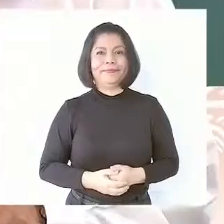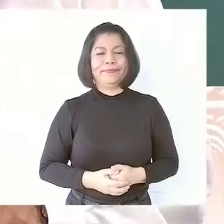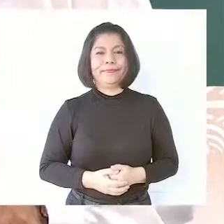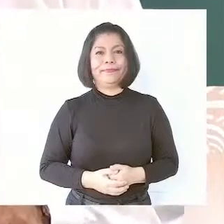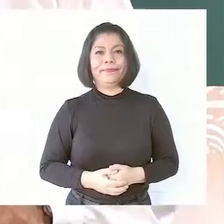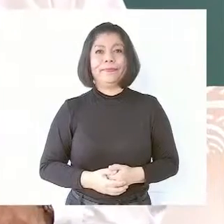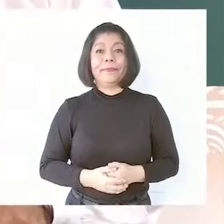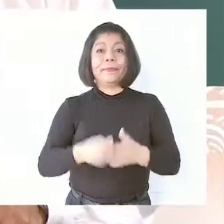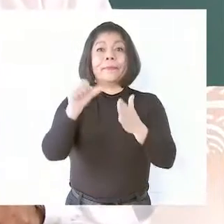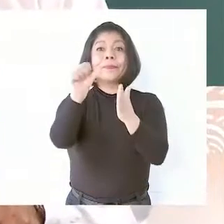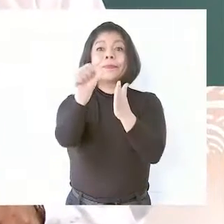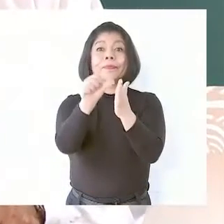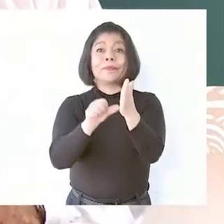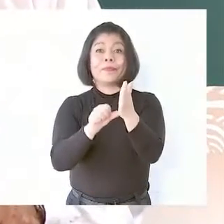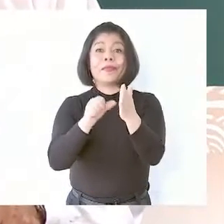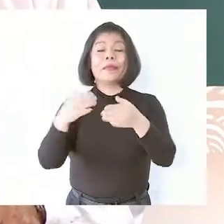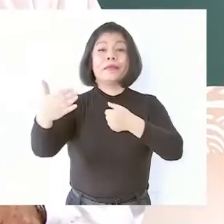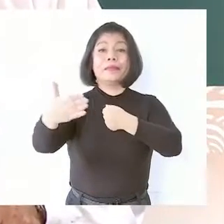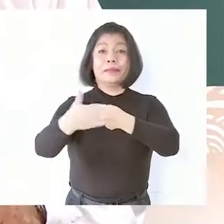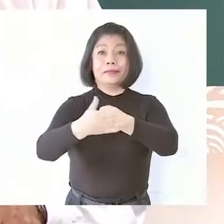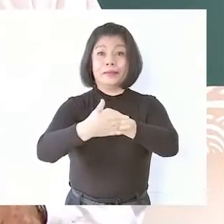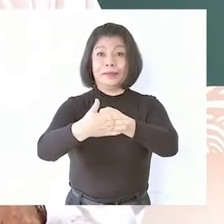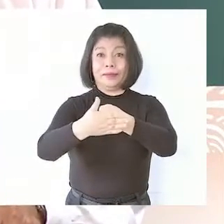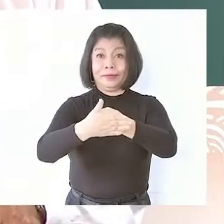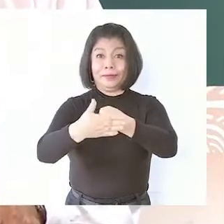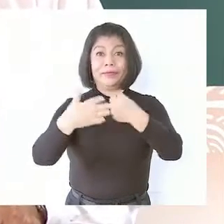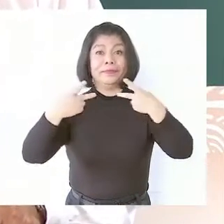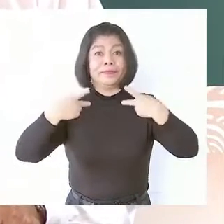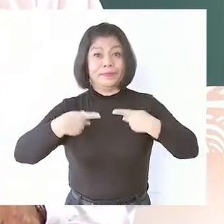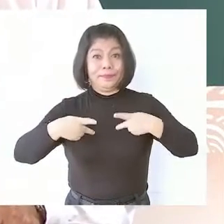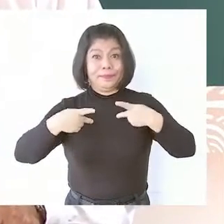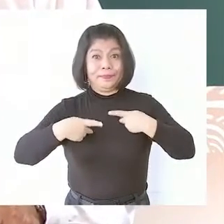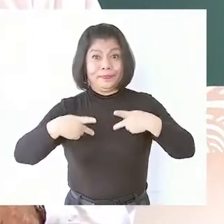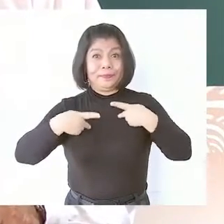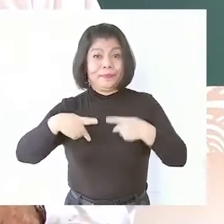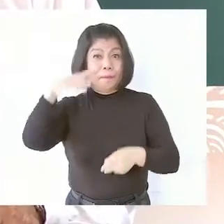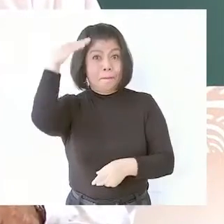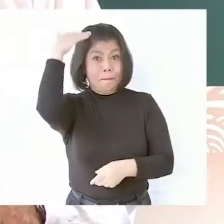van a estar vacunados todos los adultos mayores,